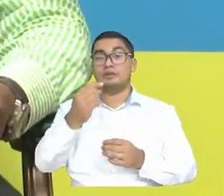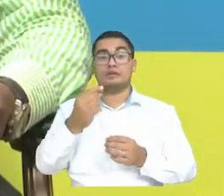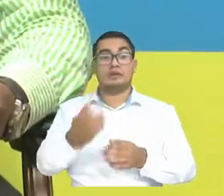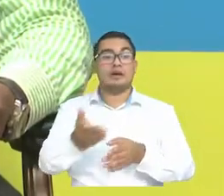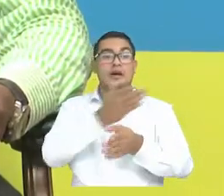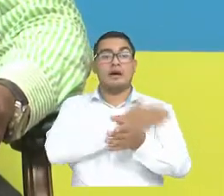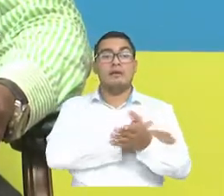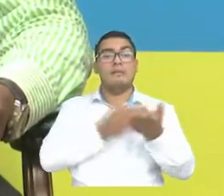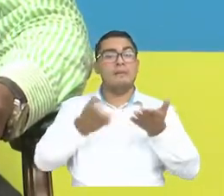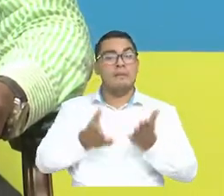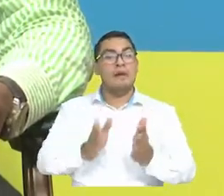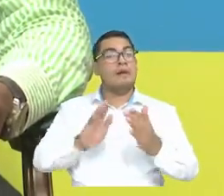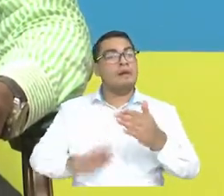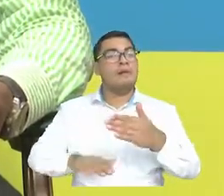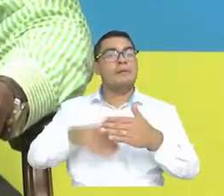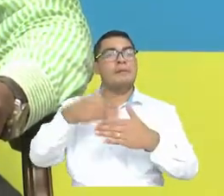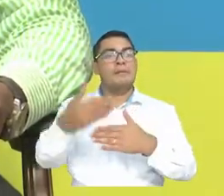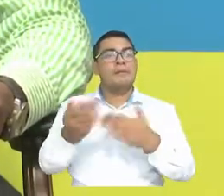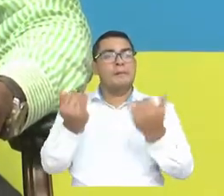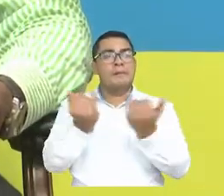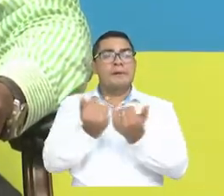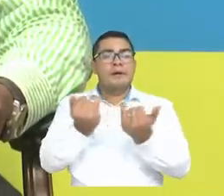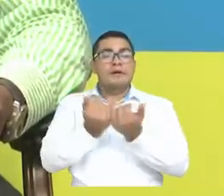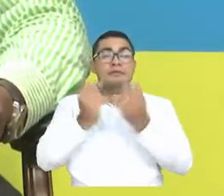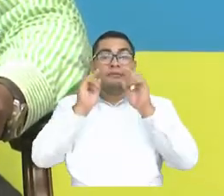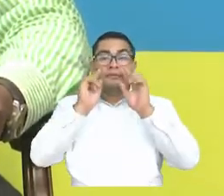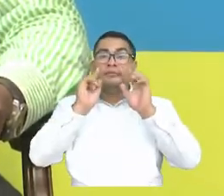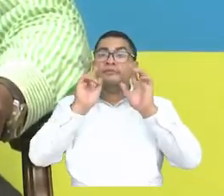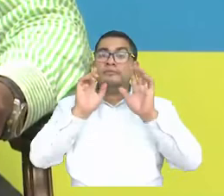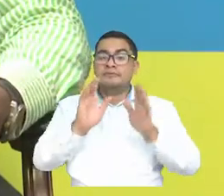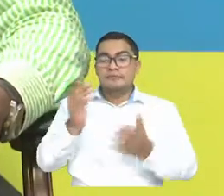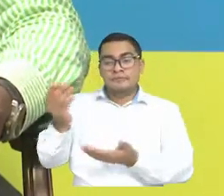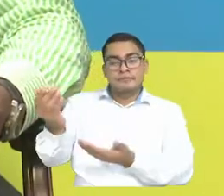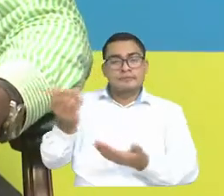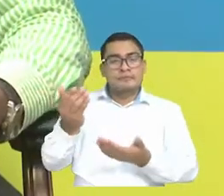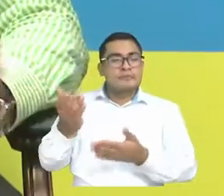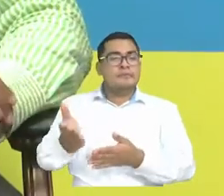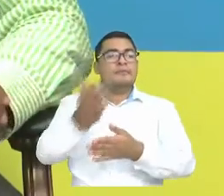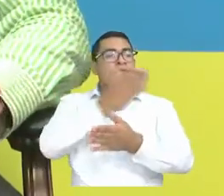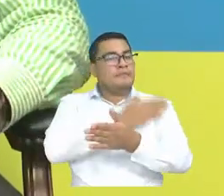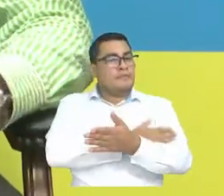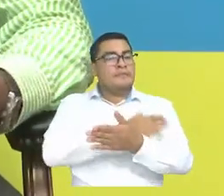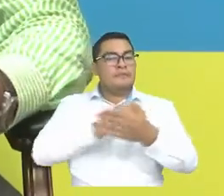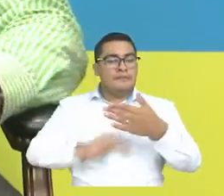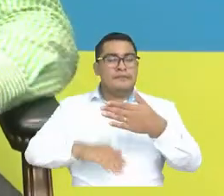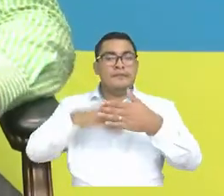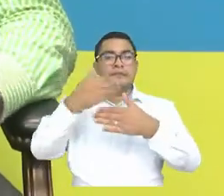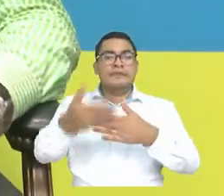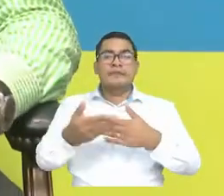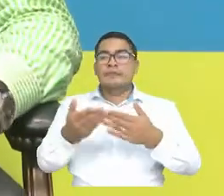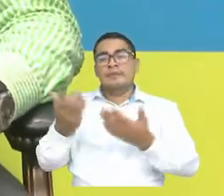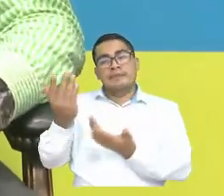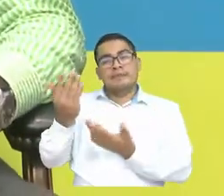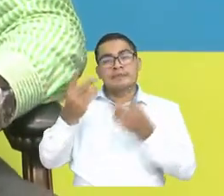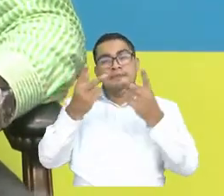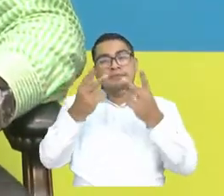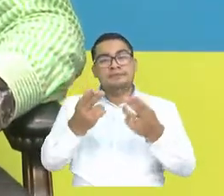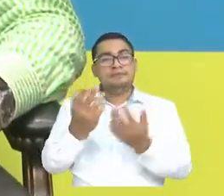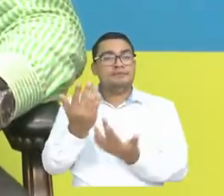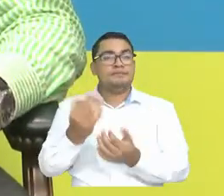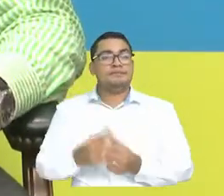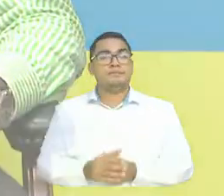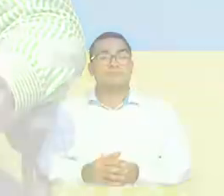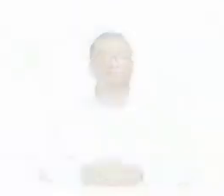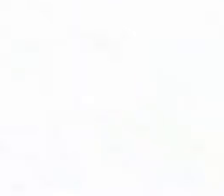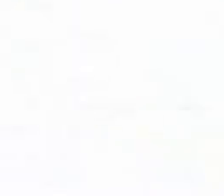del parto, posterior del parto, así también como el cuidado que debe tener el bebé antes y después. Usted no le cambie de canal, ya